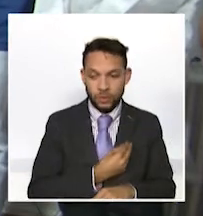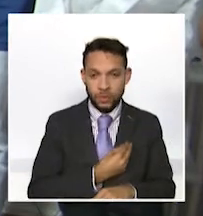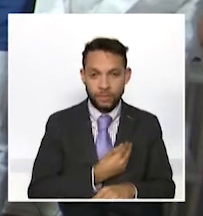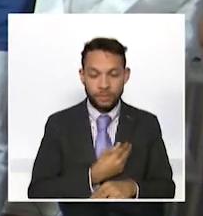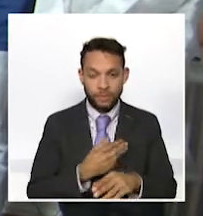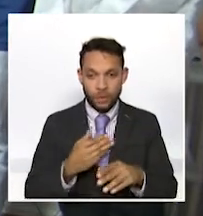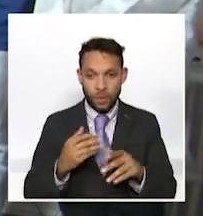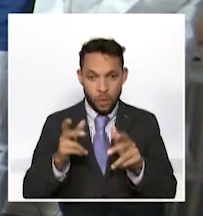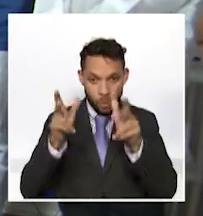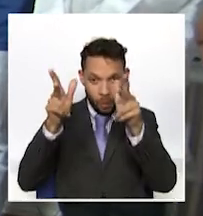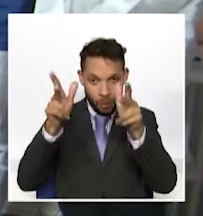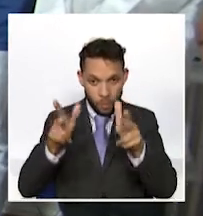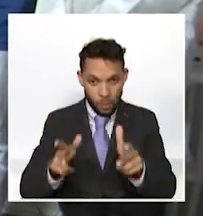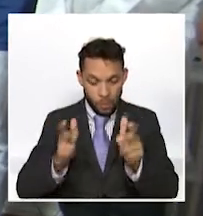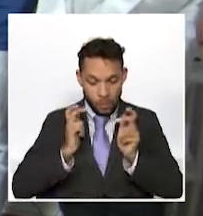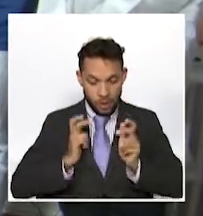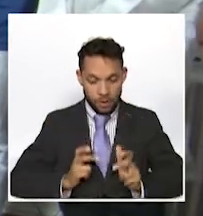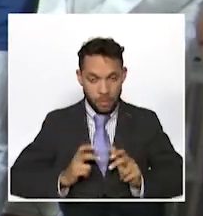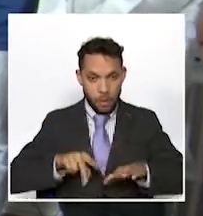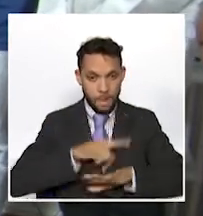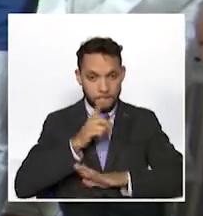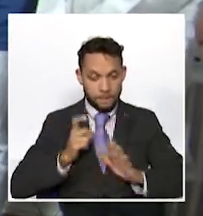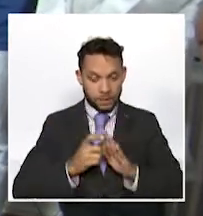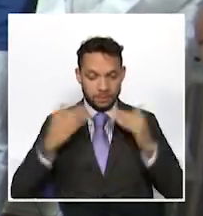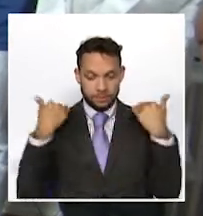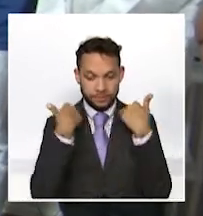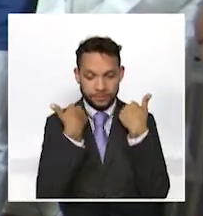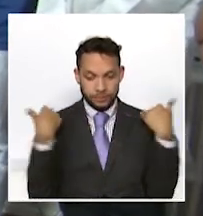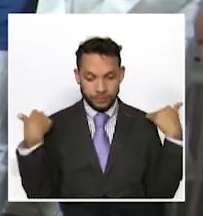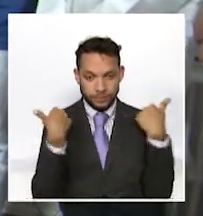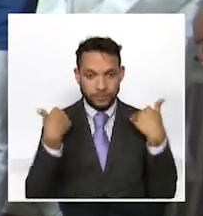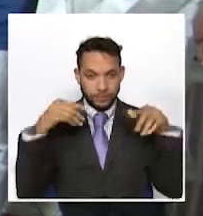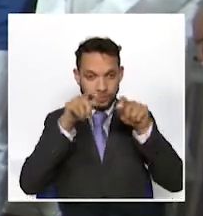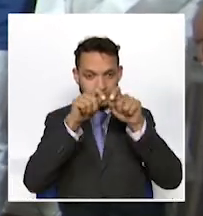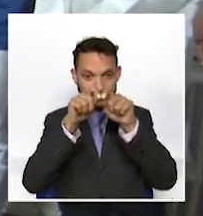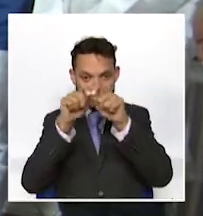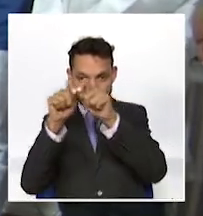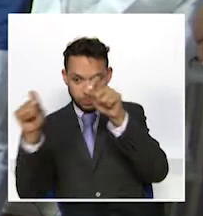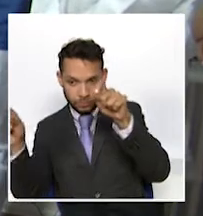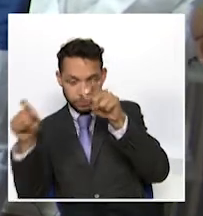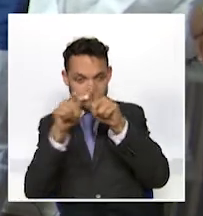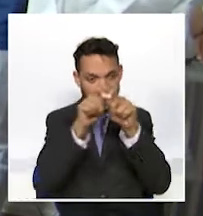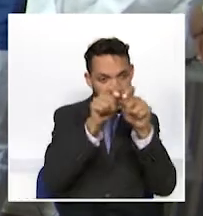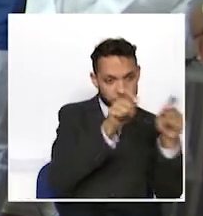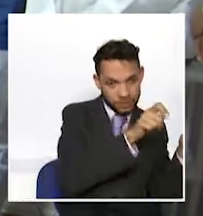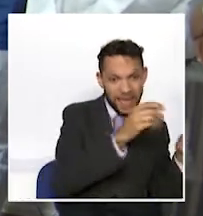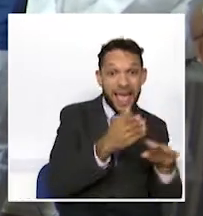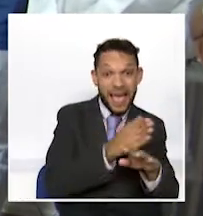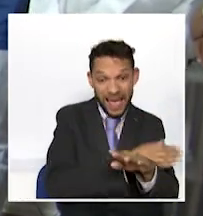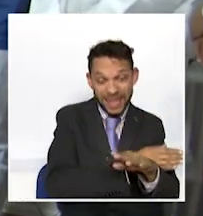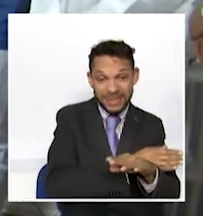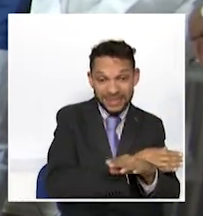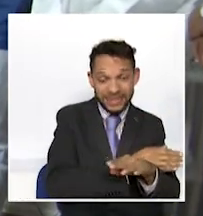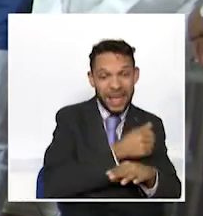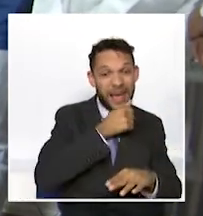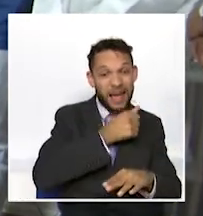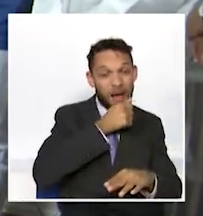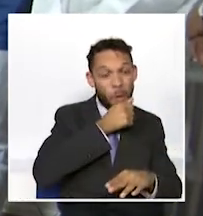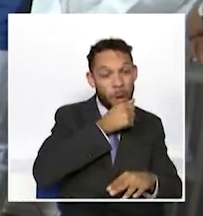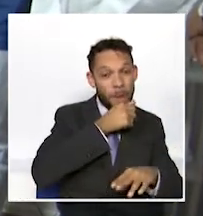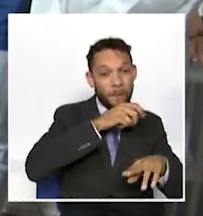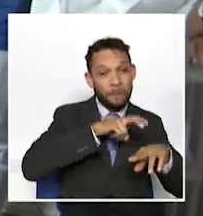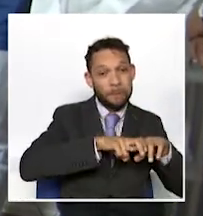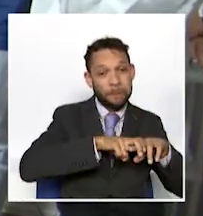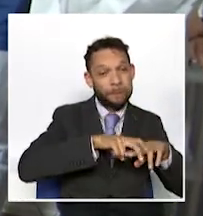lateralidad de los hombros. Recordemos que ya la paciente que está ahora en la piscina, la sacamos de la piscina para